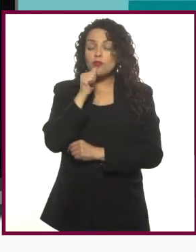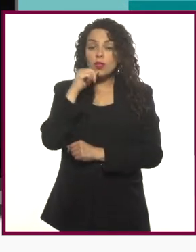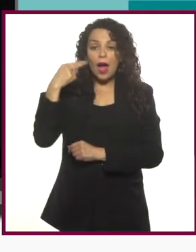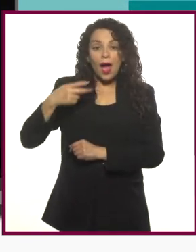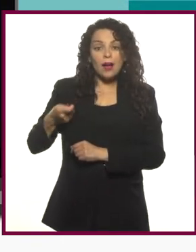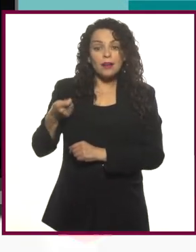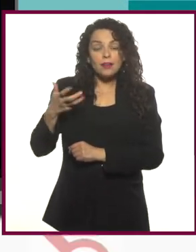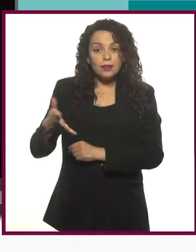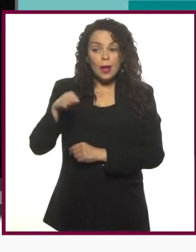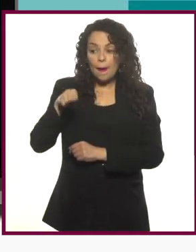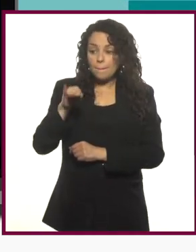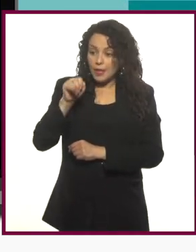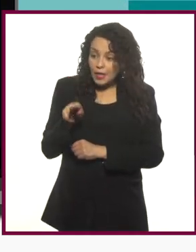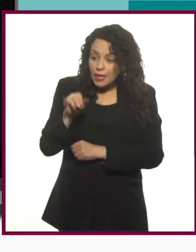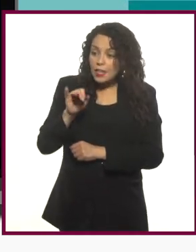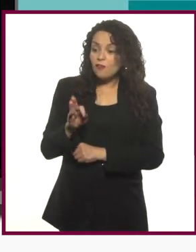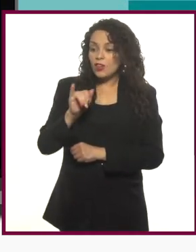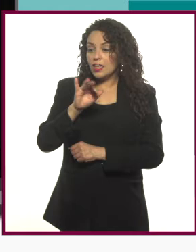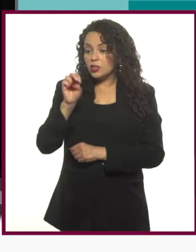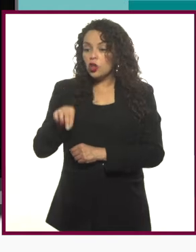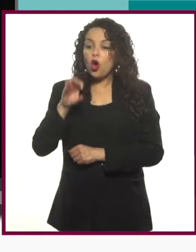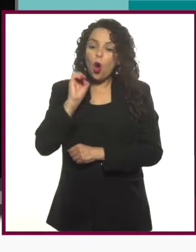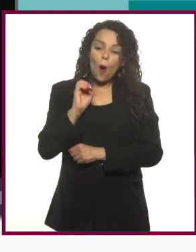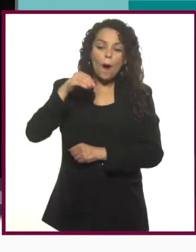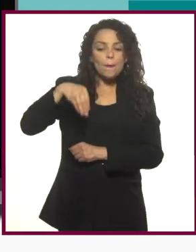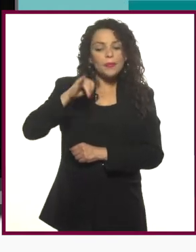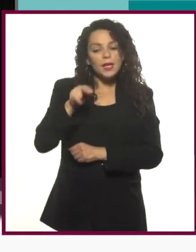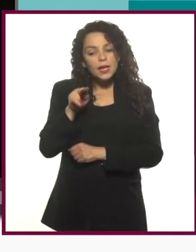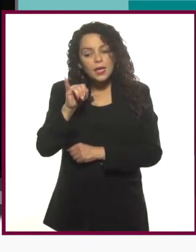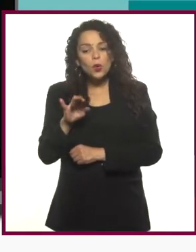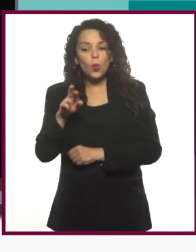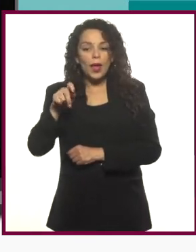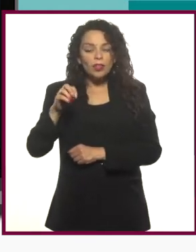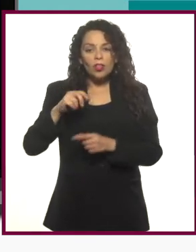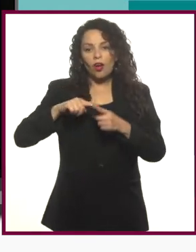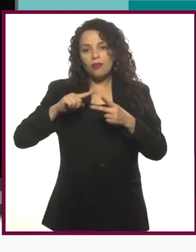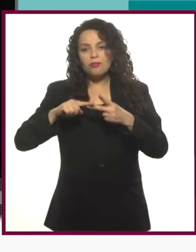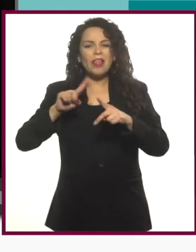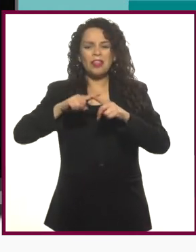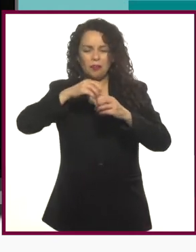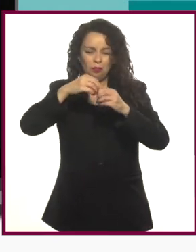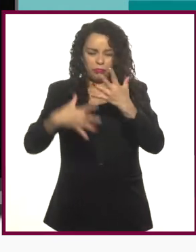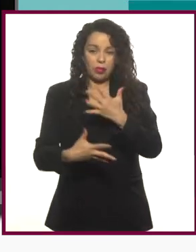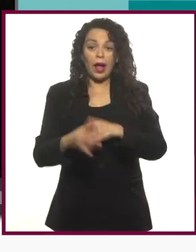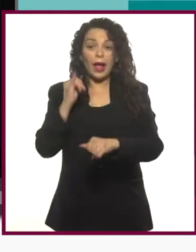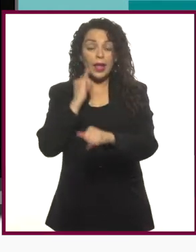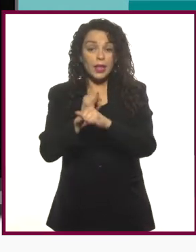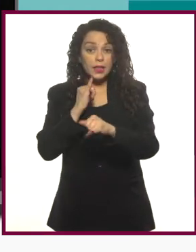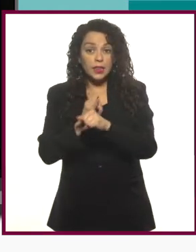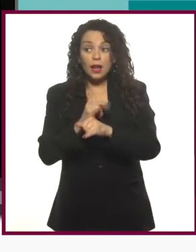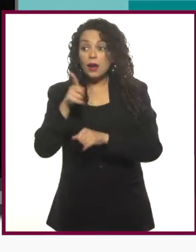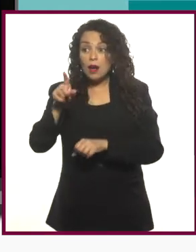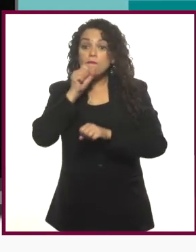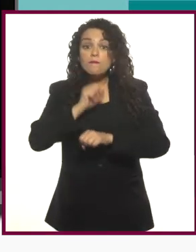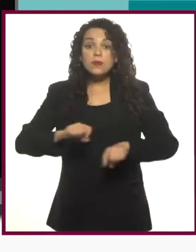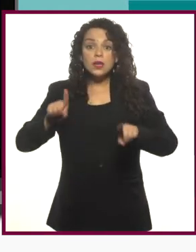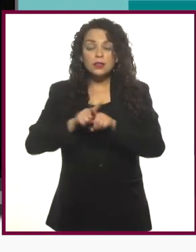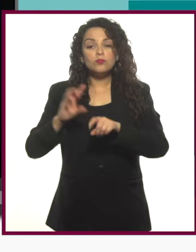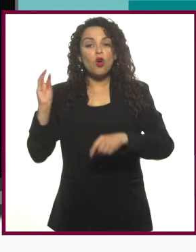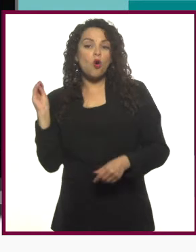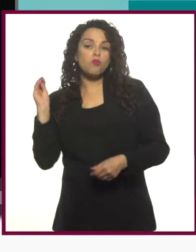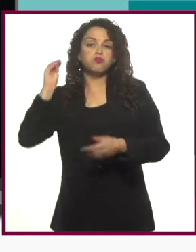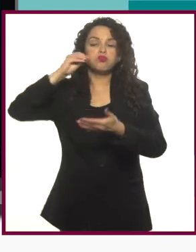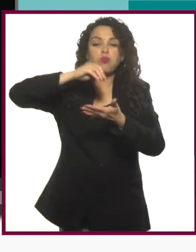que se llamaría minificción o minicuento, etc. Y en internet ellos